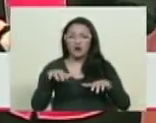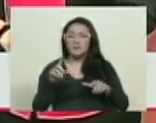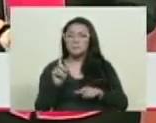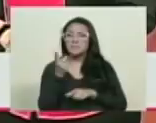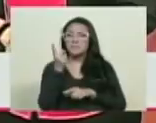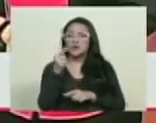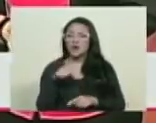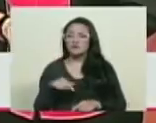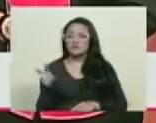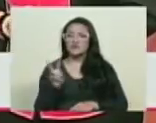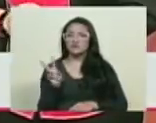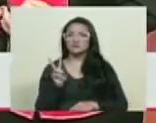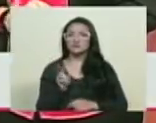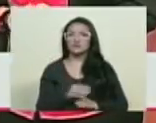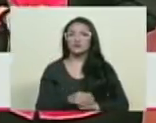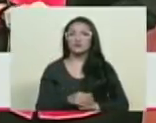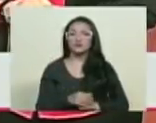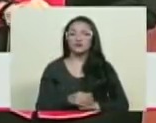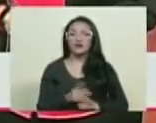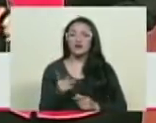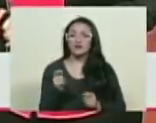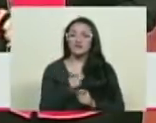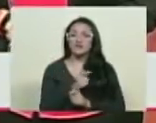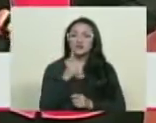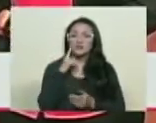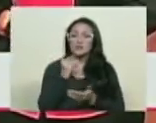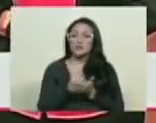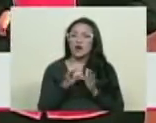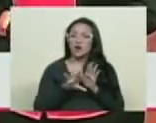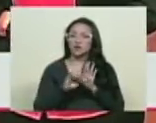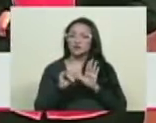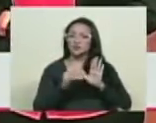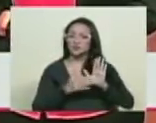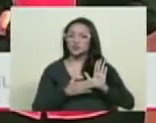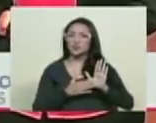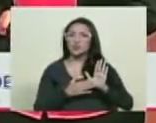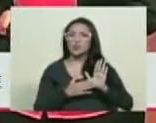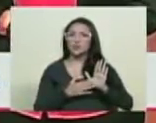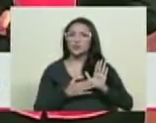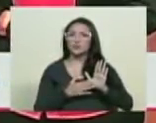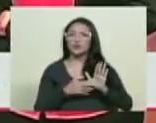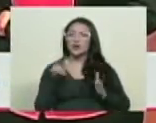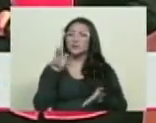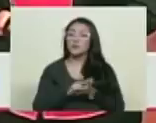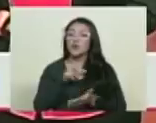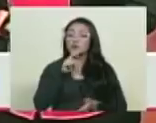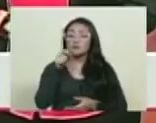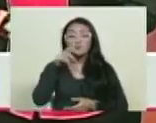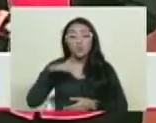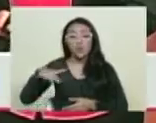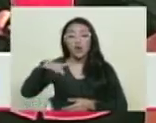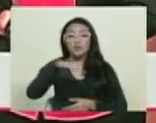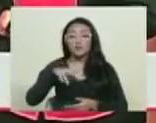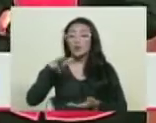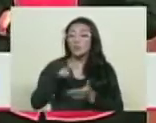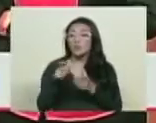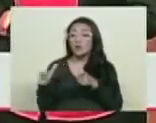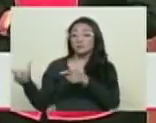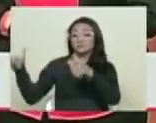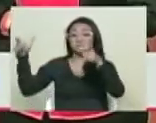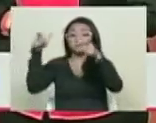hemos tenido referéndum para aprobar la constitución de nuestra constitución la aprobó el pueblo no la aprobó una élite